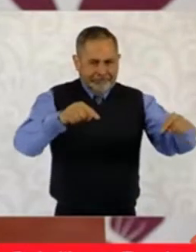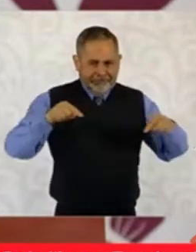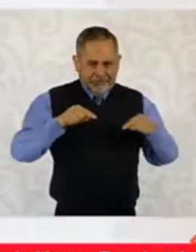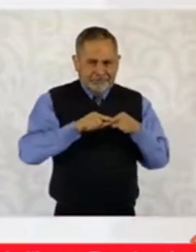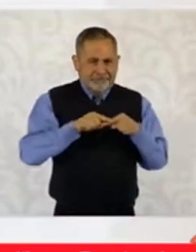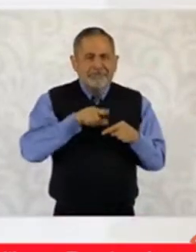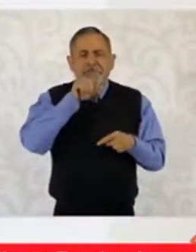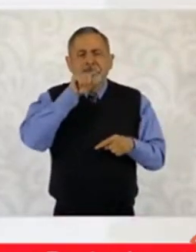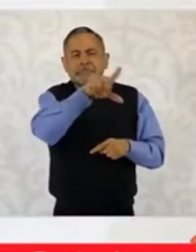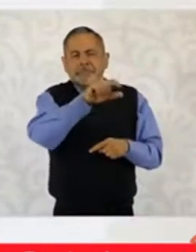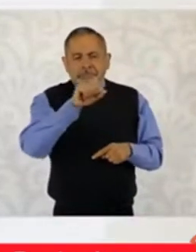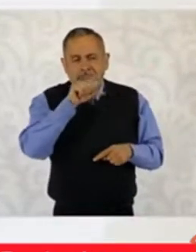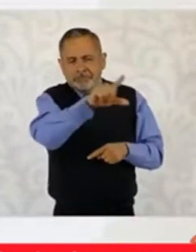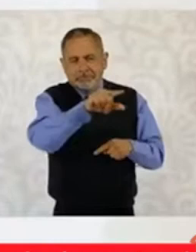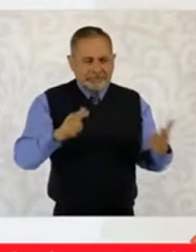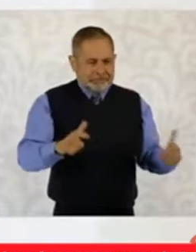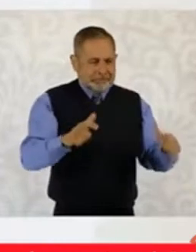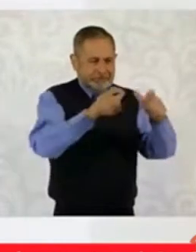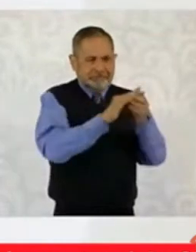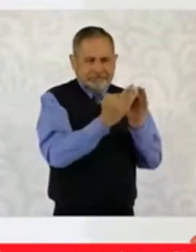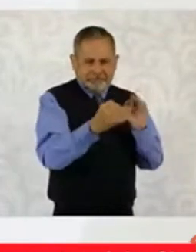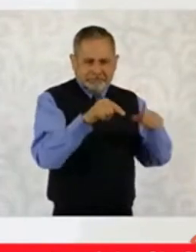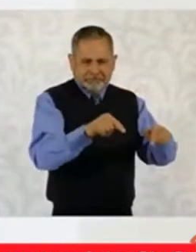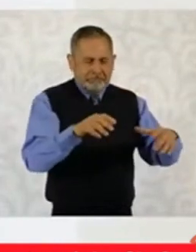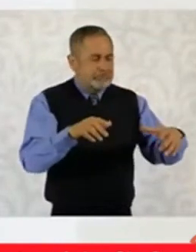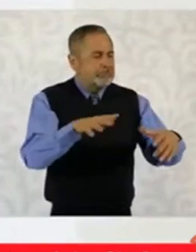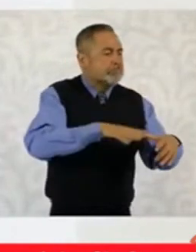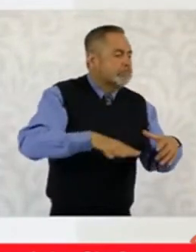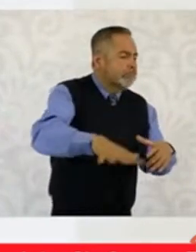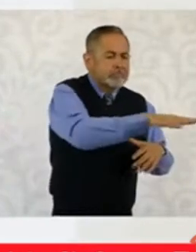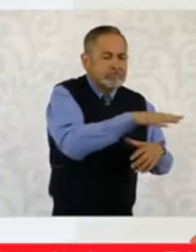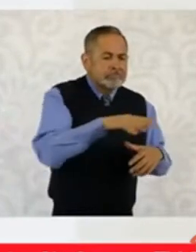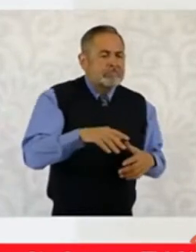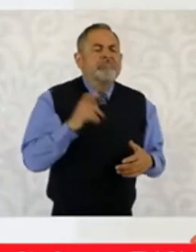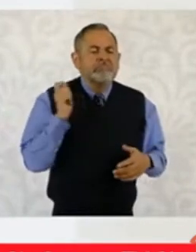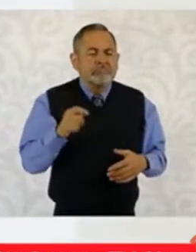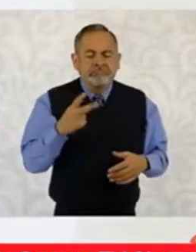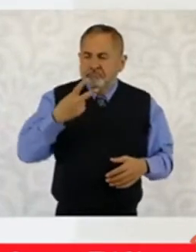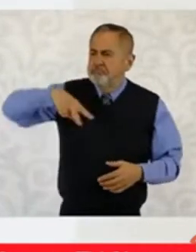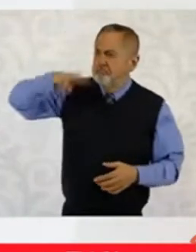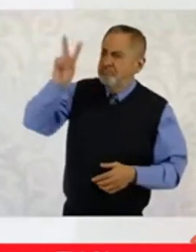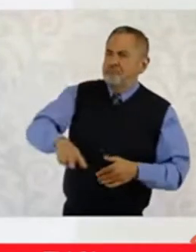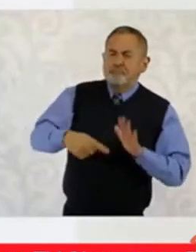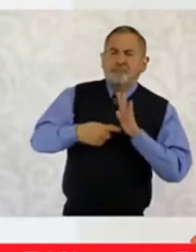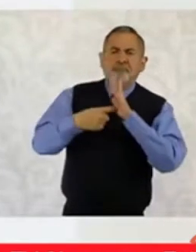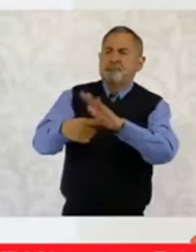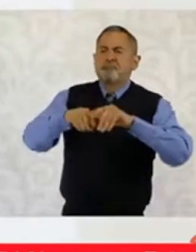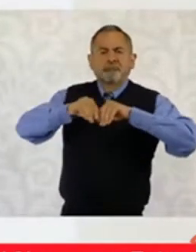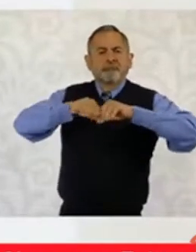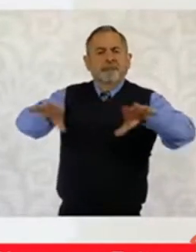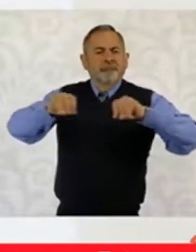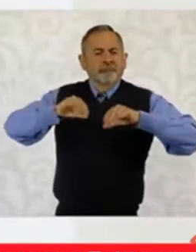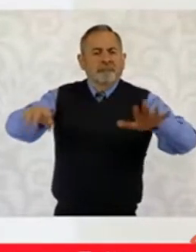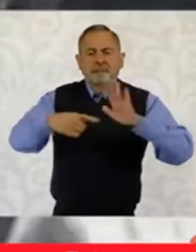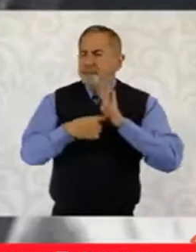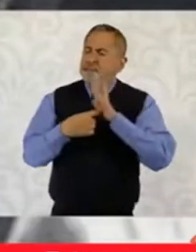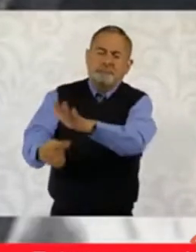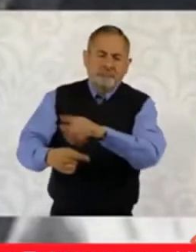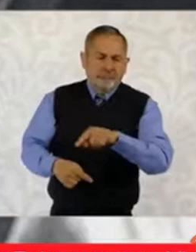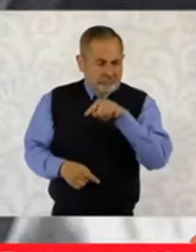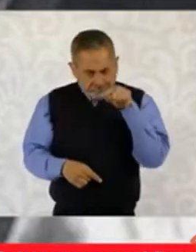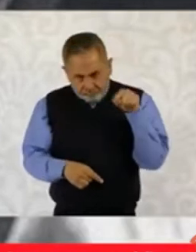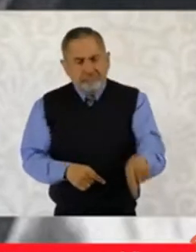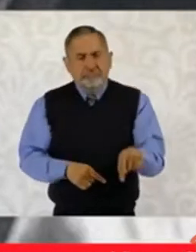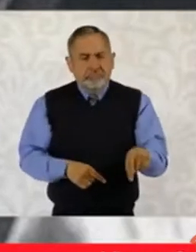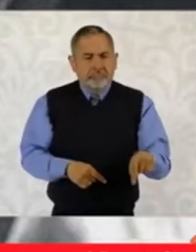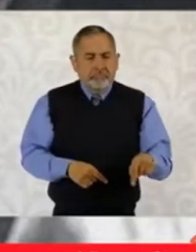La verdad. Aquí nadie va a ocultar nada. La verdad. La que viene